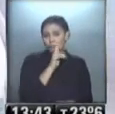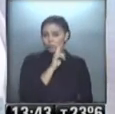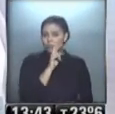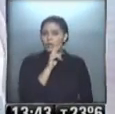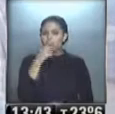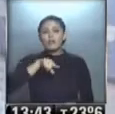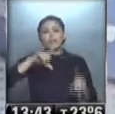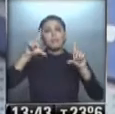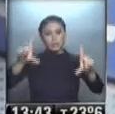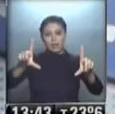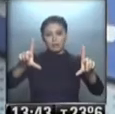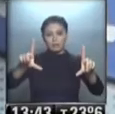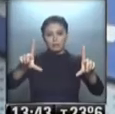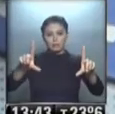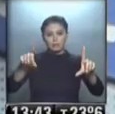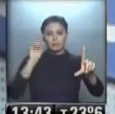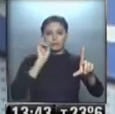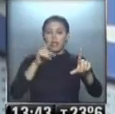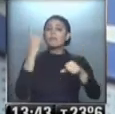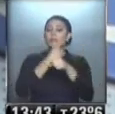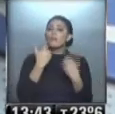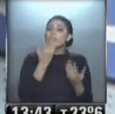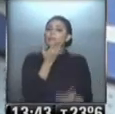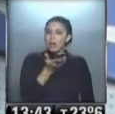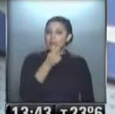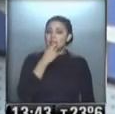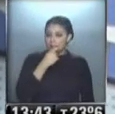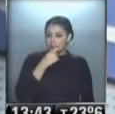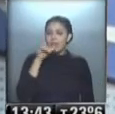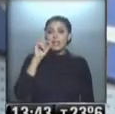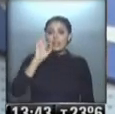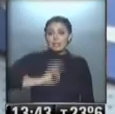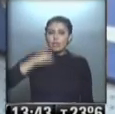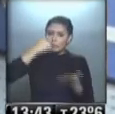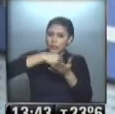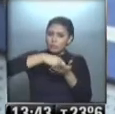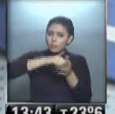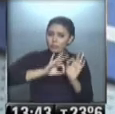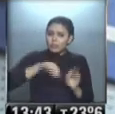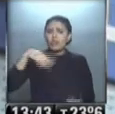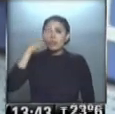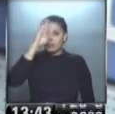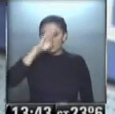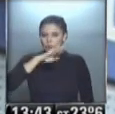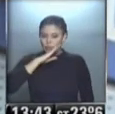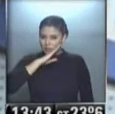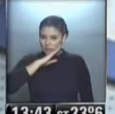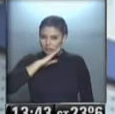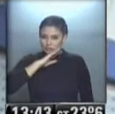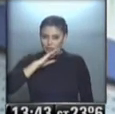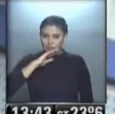placa lo que es el plan de perote rené porque primero pueden solicitarlos que tienen los 30 años de aportes 4 meses antes